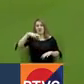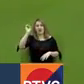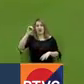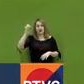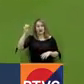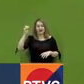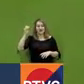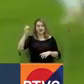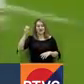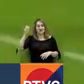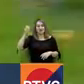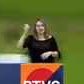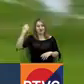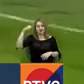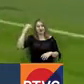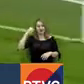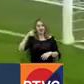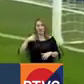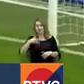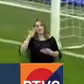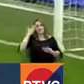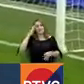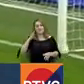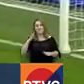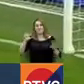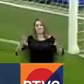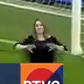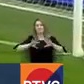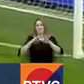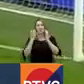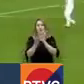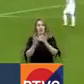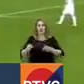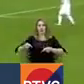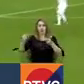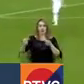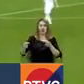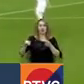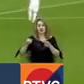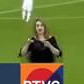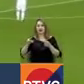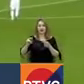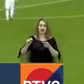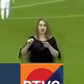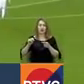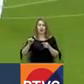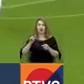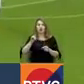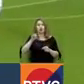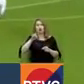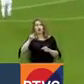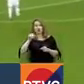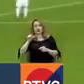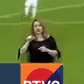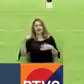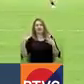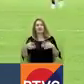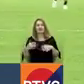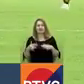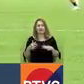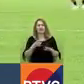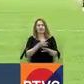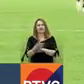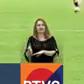saben si estarán en el mundial de qatar el empate con irlanda del norte y la victoria de suiza pusieron a italia en zona de repechaje les